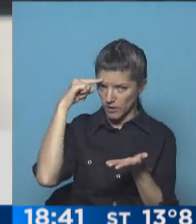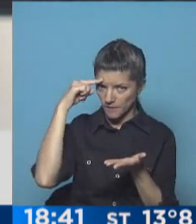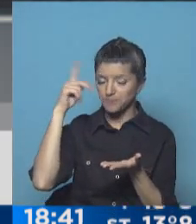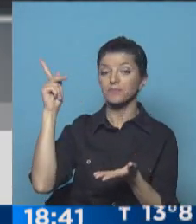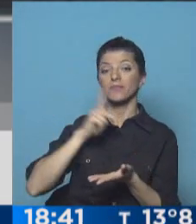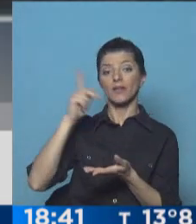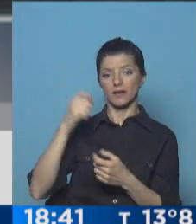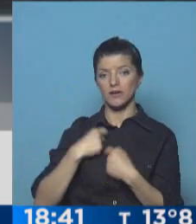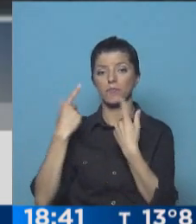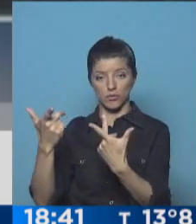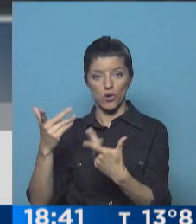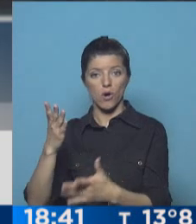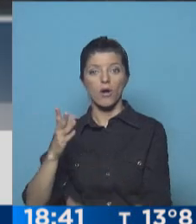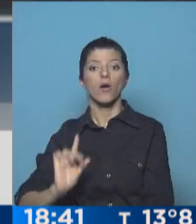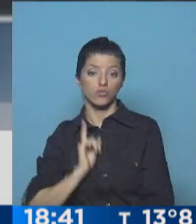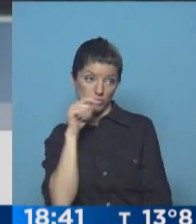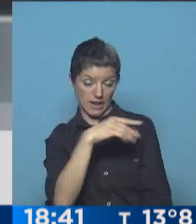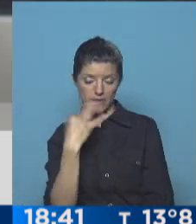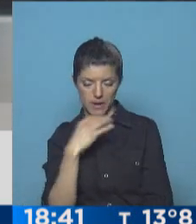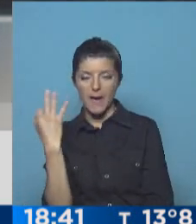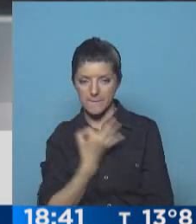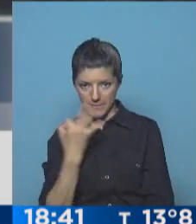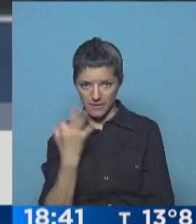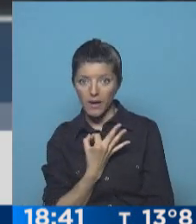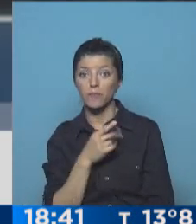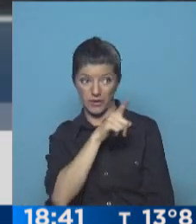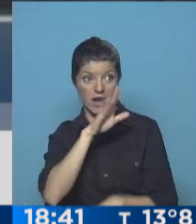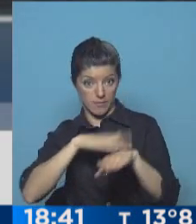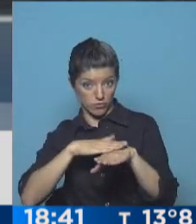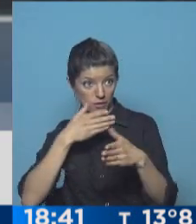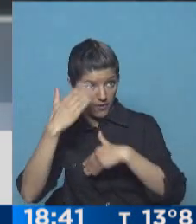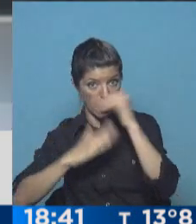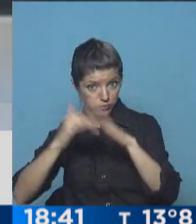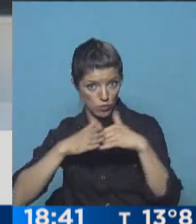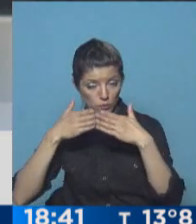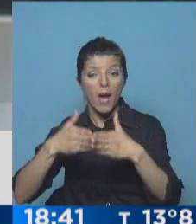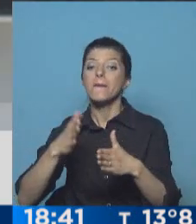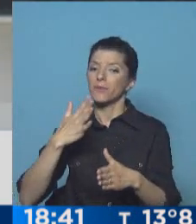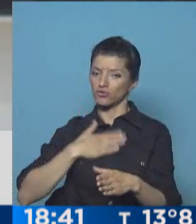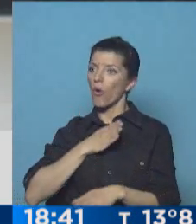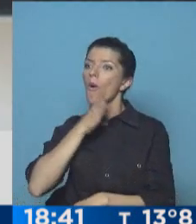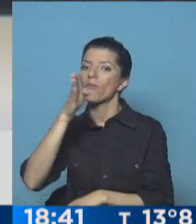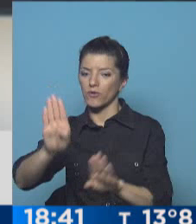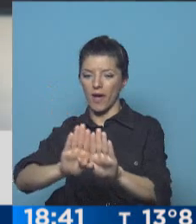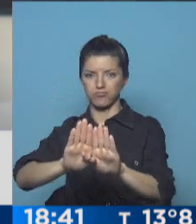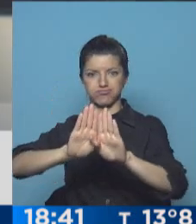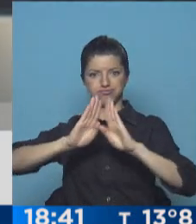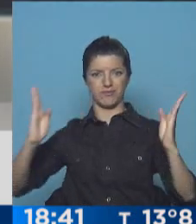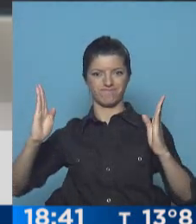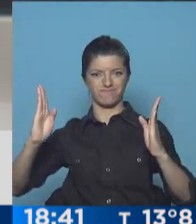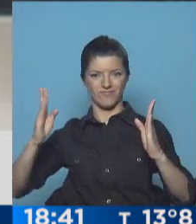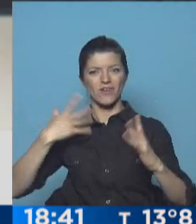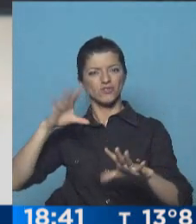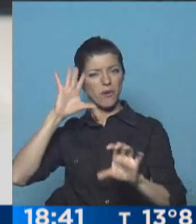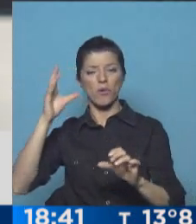dio el altísimo honor que le hubiera correspondido a él, porque el puerto lo hizo él, de que fuera yo la que abriera las esclusas. Hasta me acuerdo el saquito